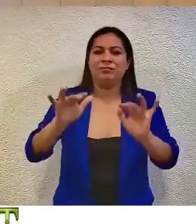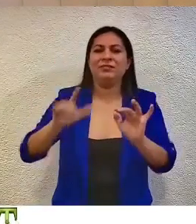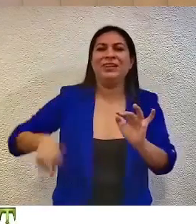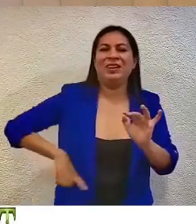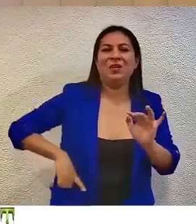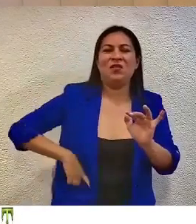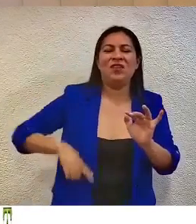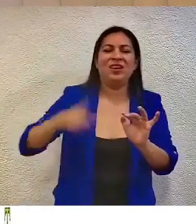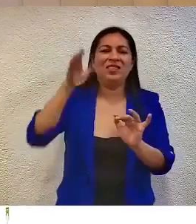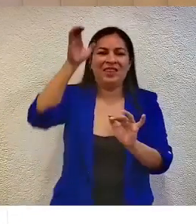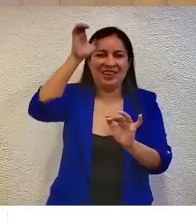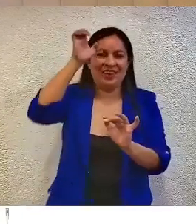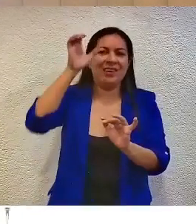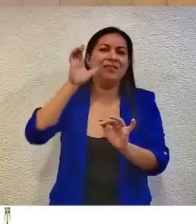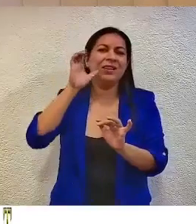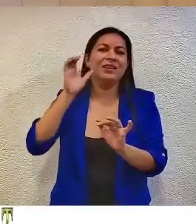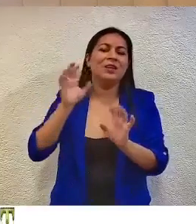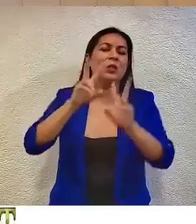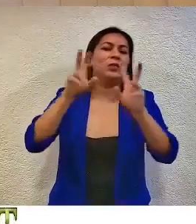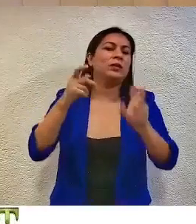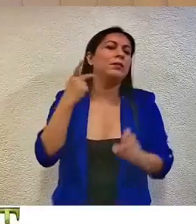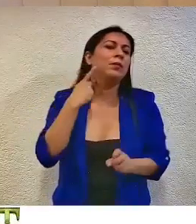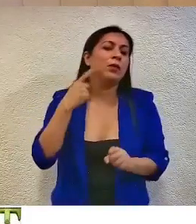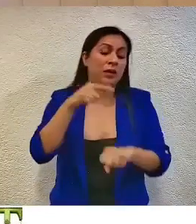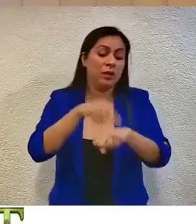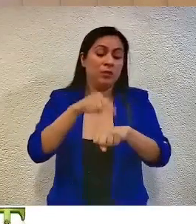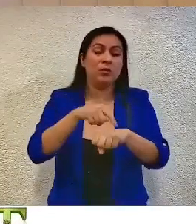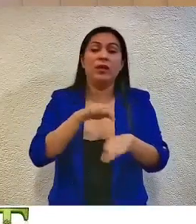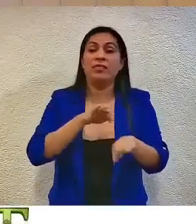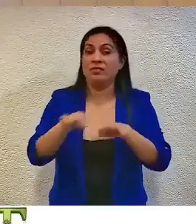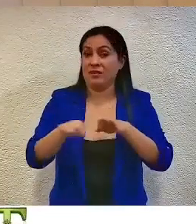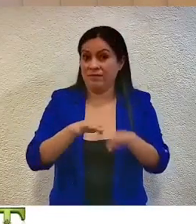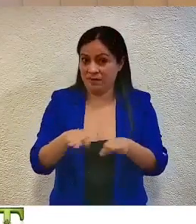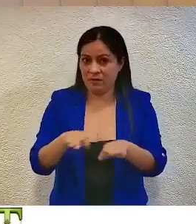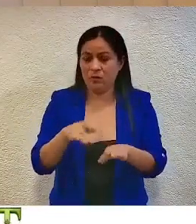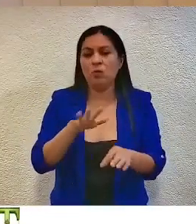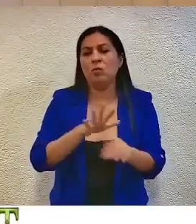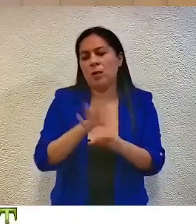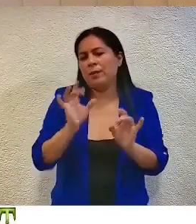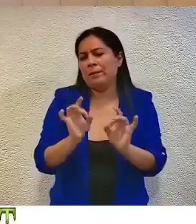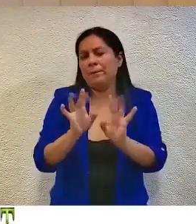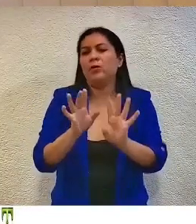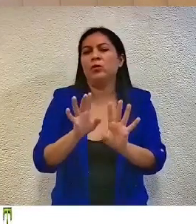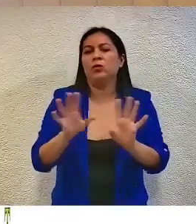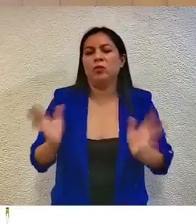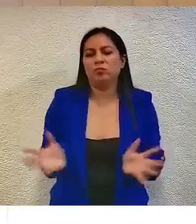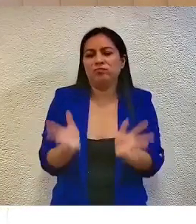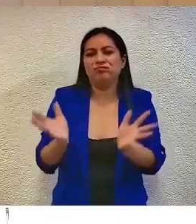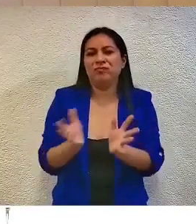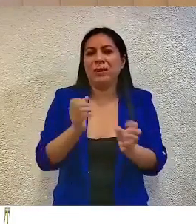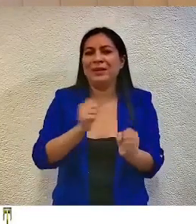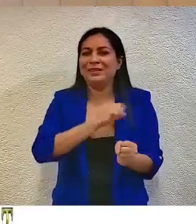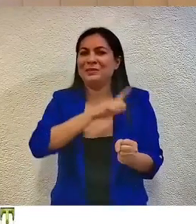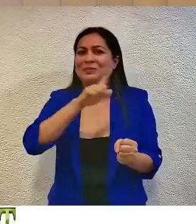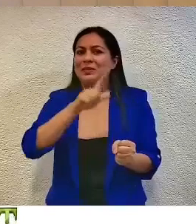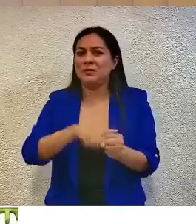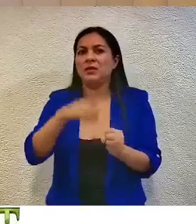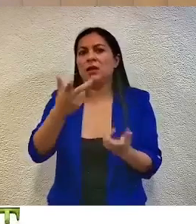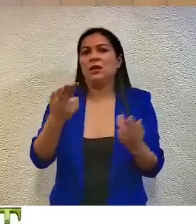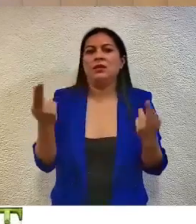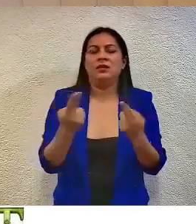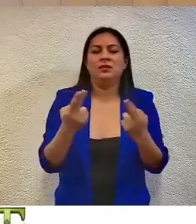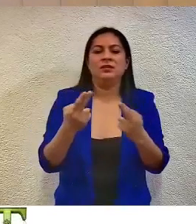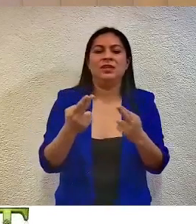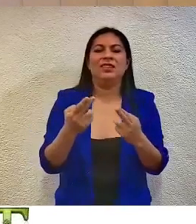estado a un evento de naturaleza política en un horario laboral, lo cual podría implicar promoción personalizada en detrimento del principio